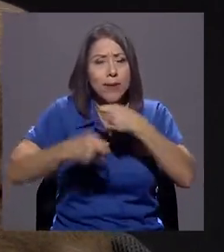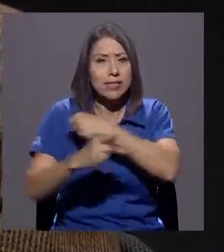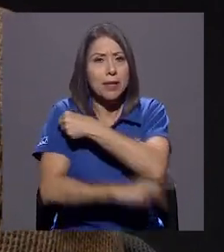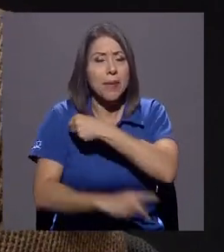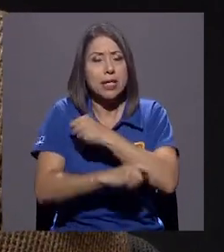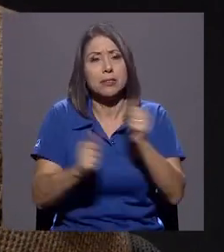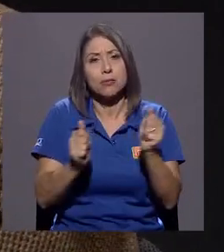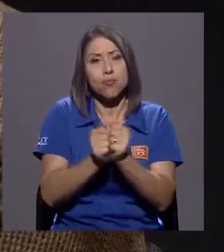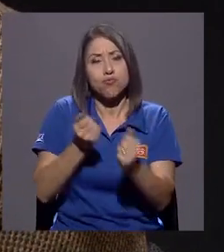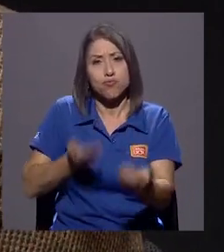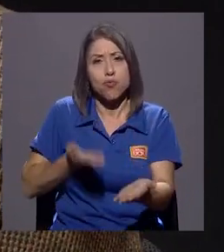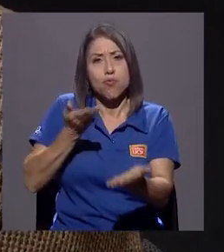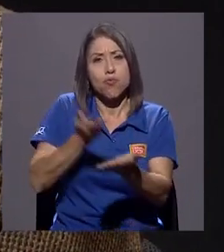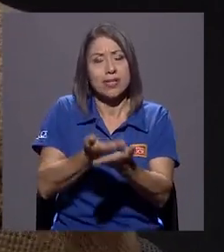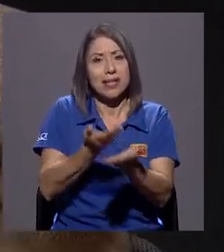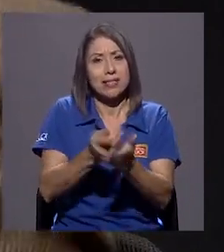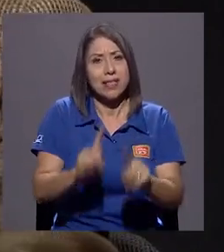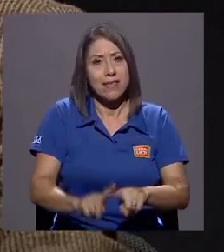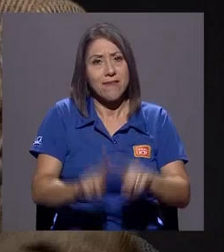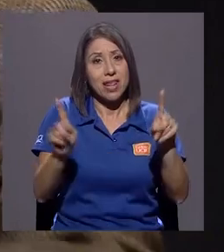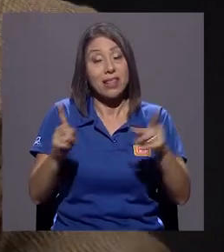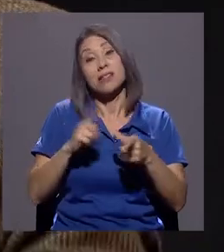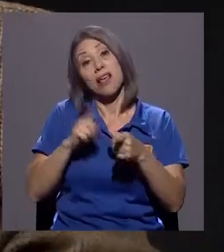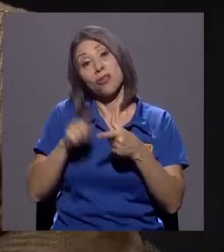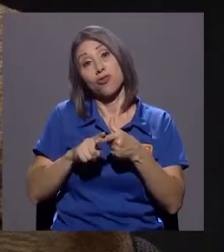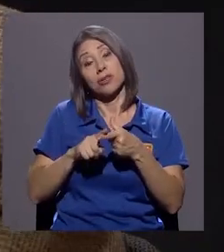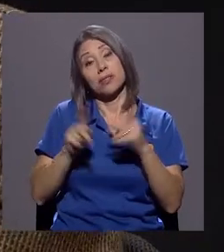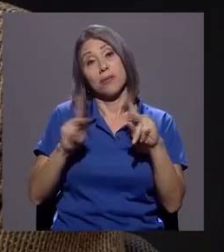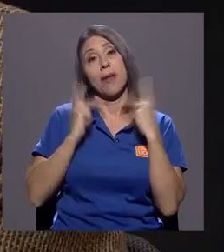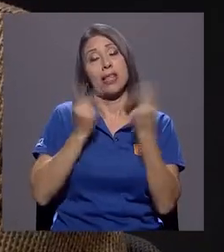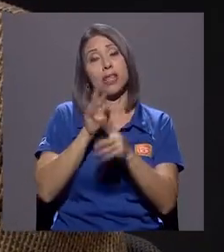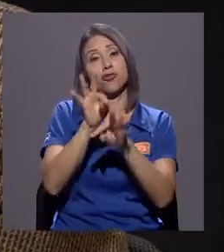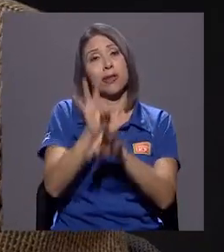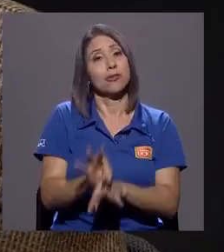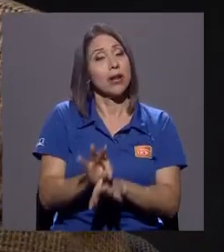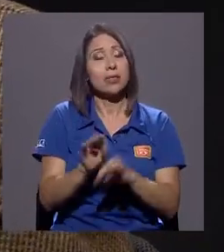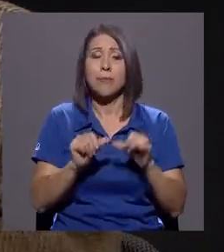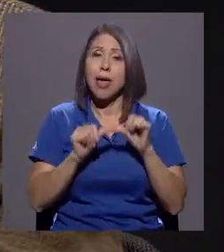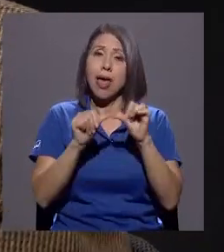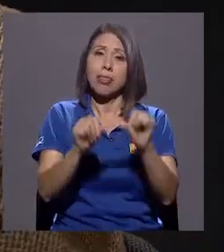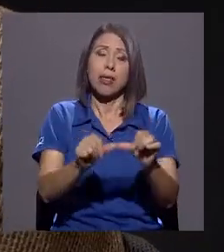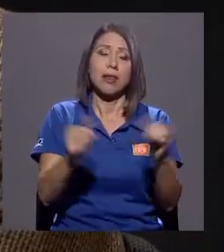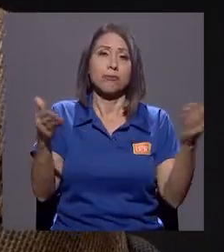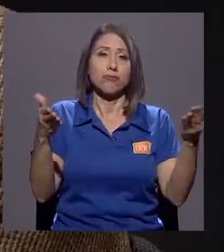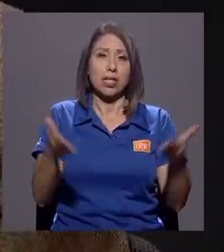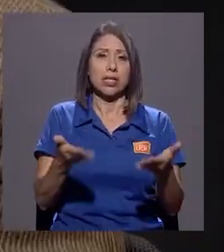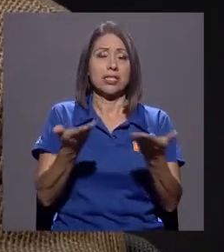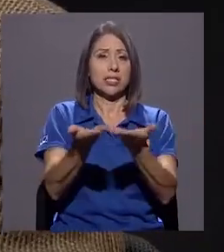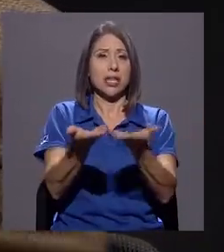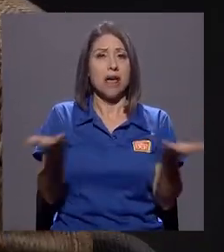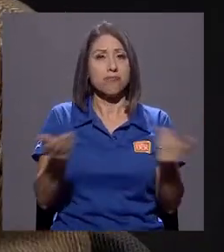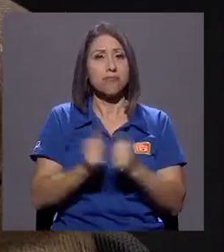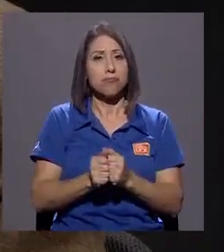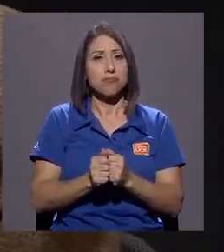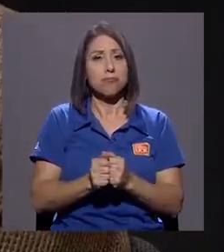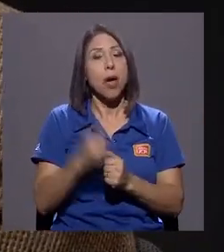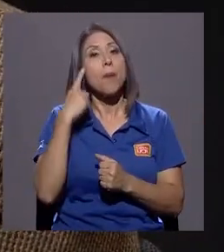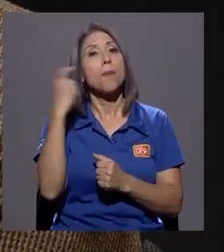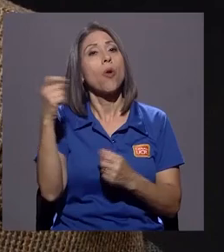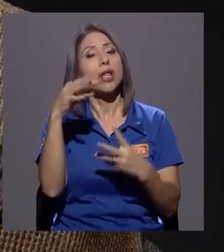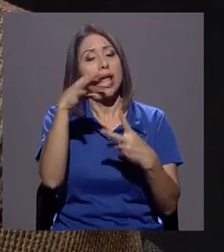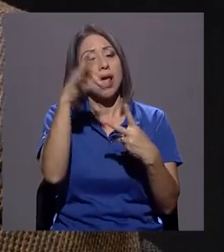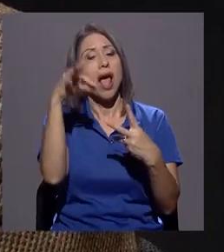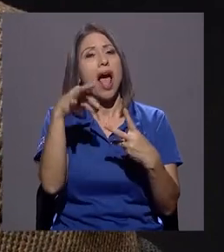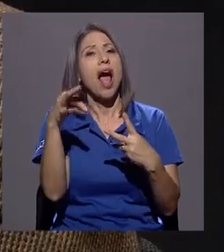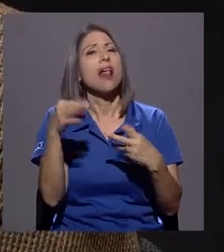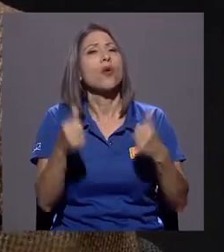diferentes entonces esos partidos mantienen su presencia porque cuál es la alternativa